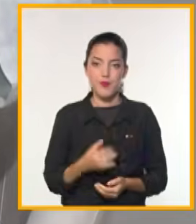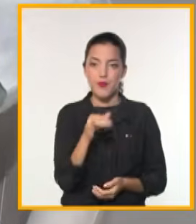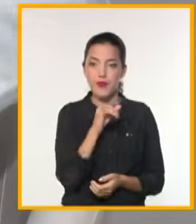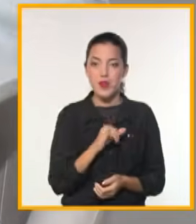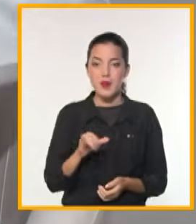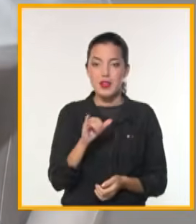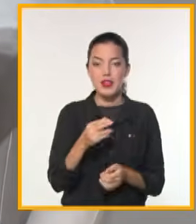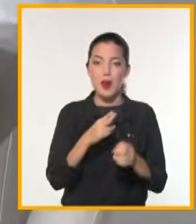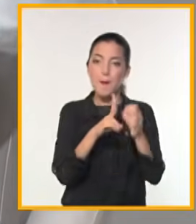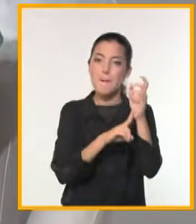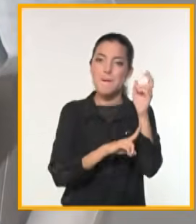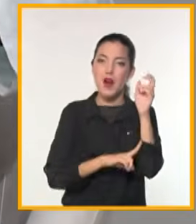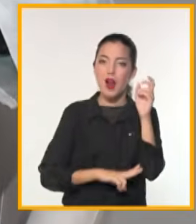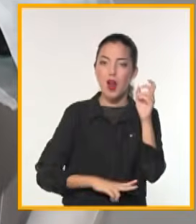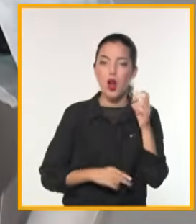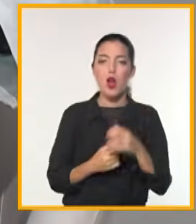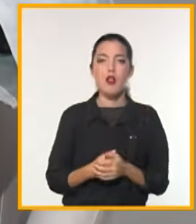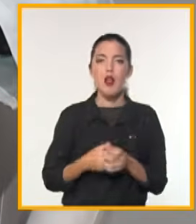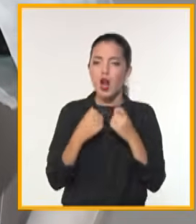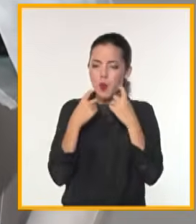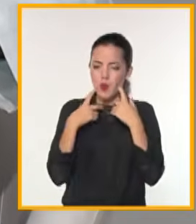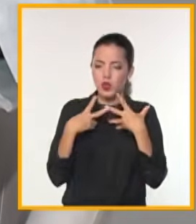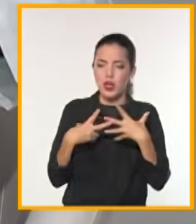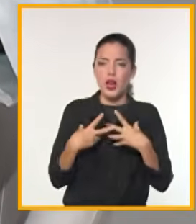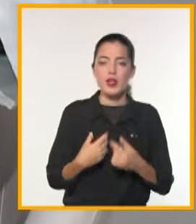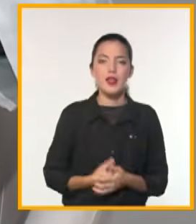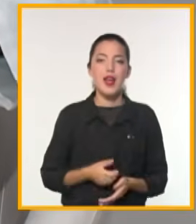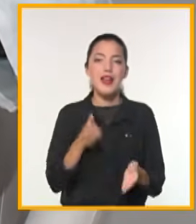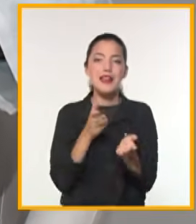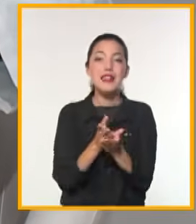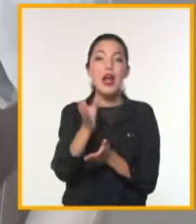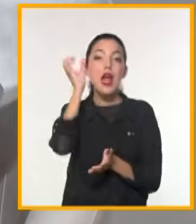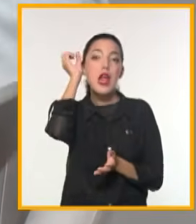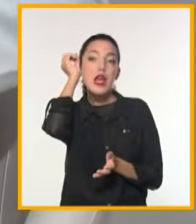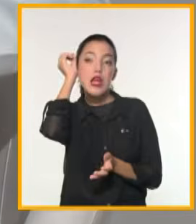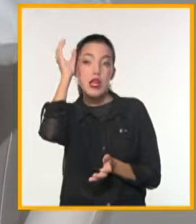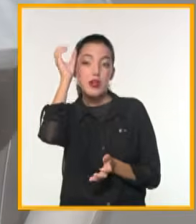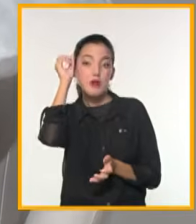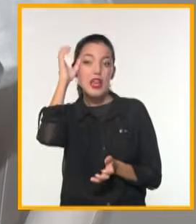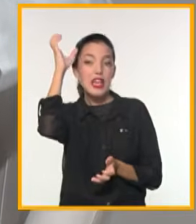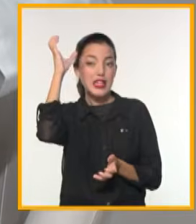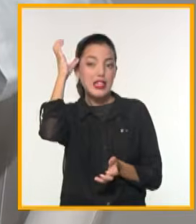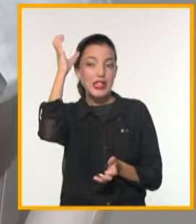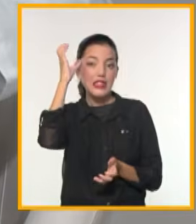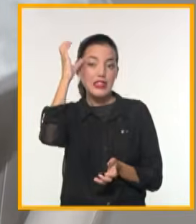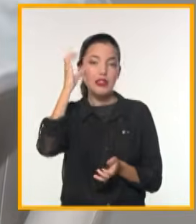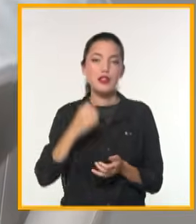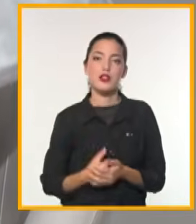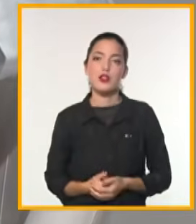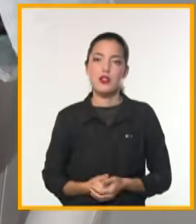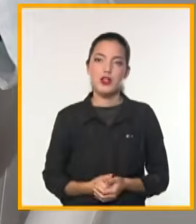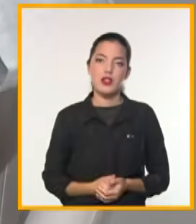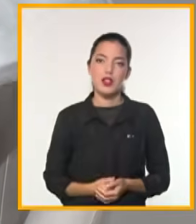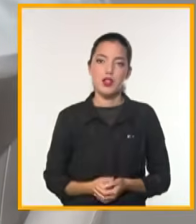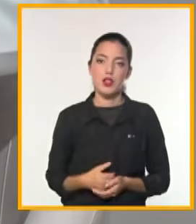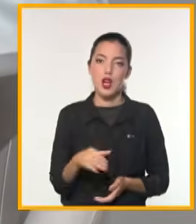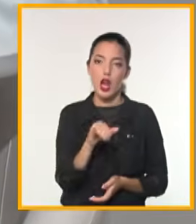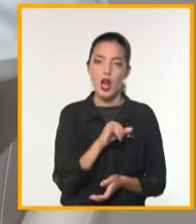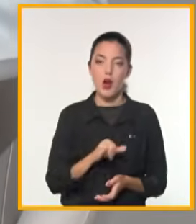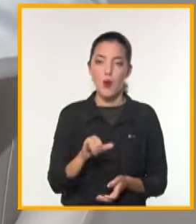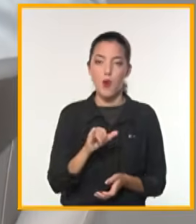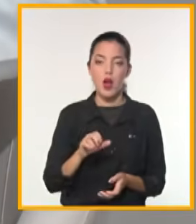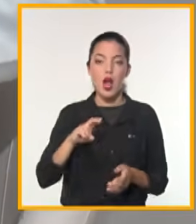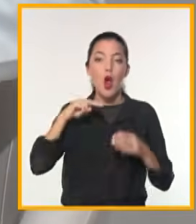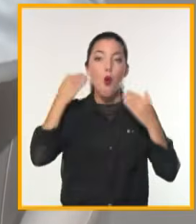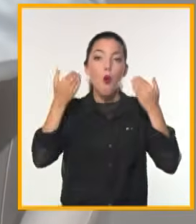rebeldía, de en contra de todo lo que fuera injusticia y de lo humano. Nosotros